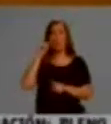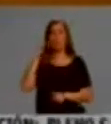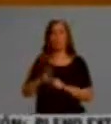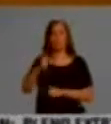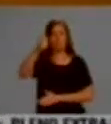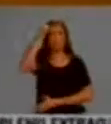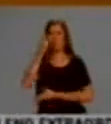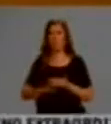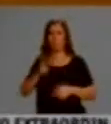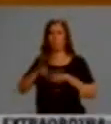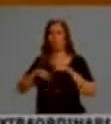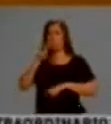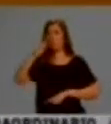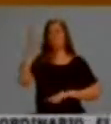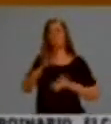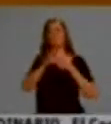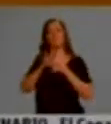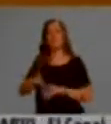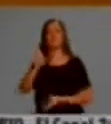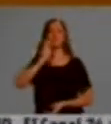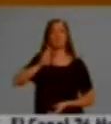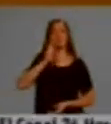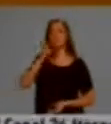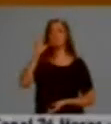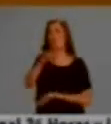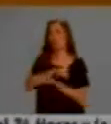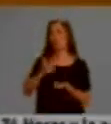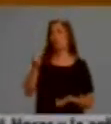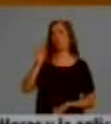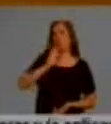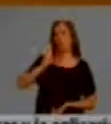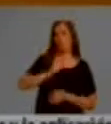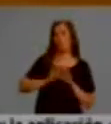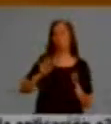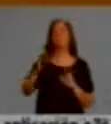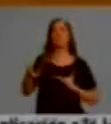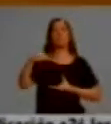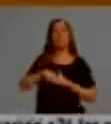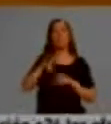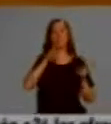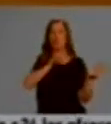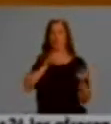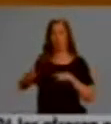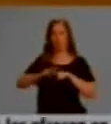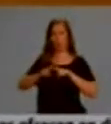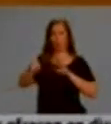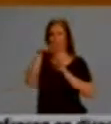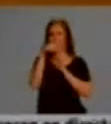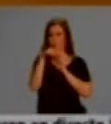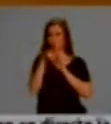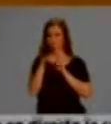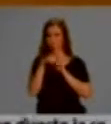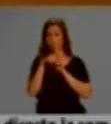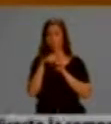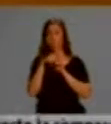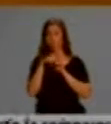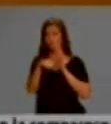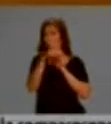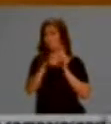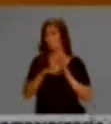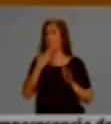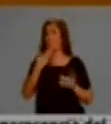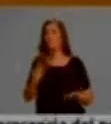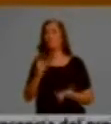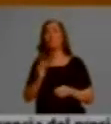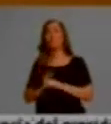el endurecimiento de las penas asociadas a los delitos relacionados con la corrupción, incluyendo nuevas figuras como